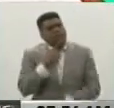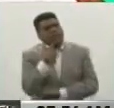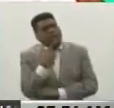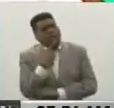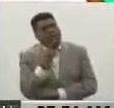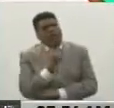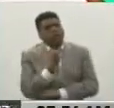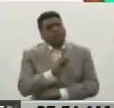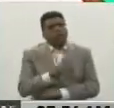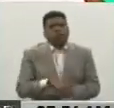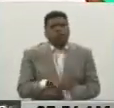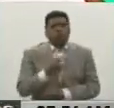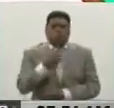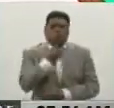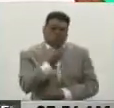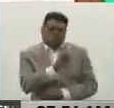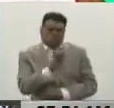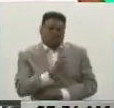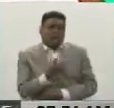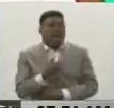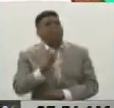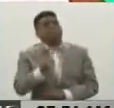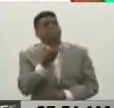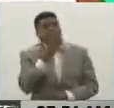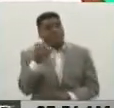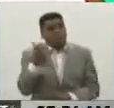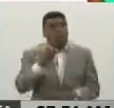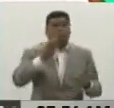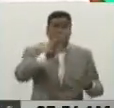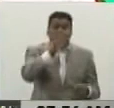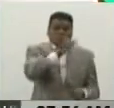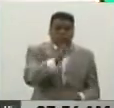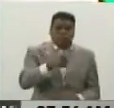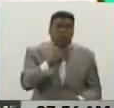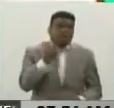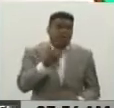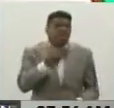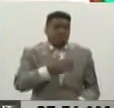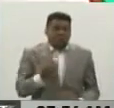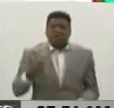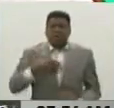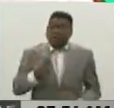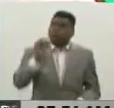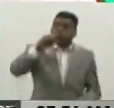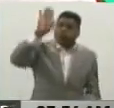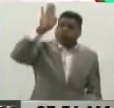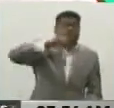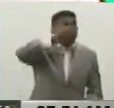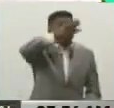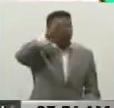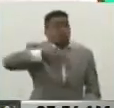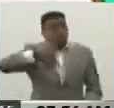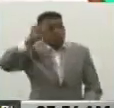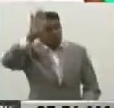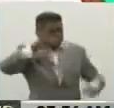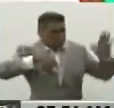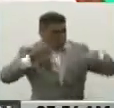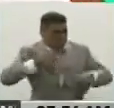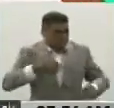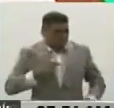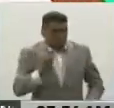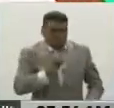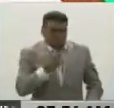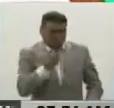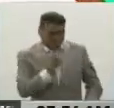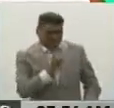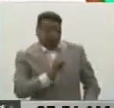mucho ímpetu, hay muchas ganas, hay un deseo increíble por ser parte de este hermoso proceso para precisamente